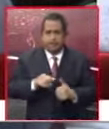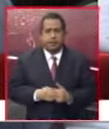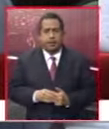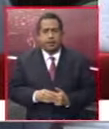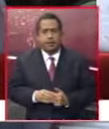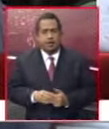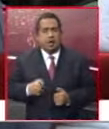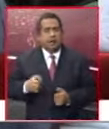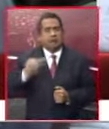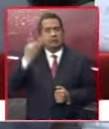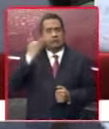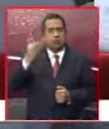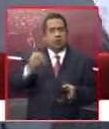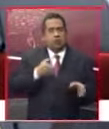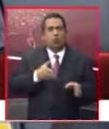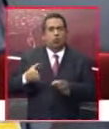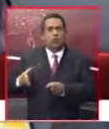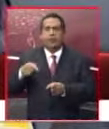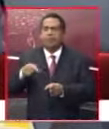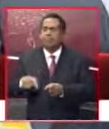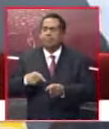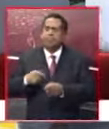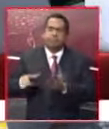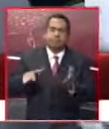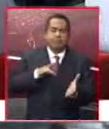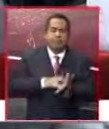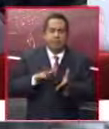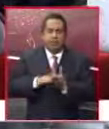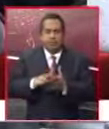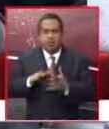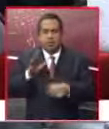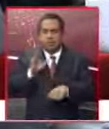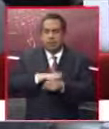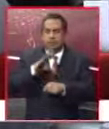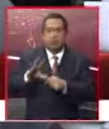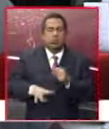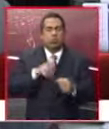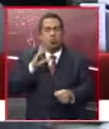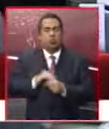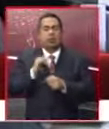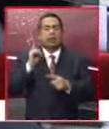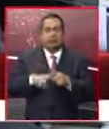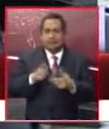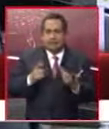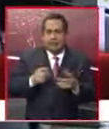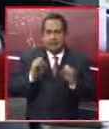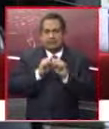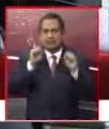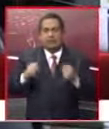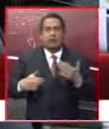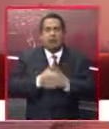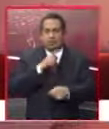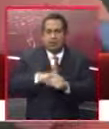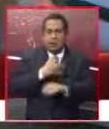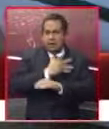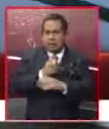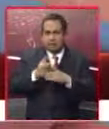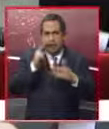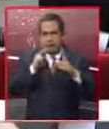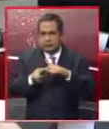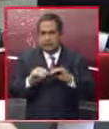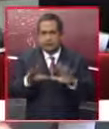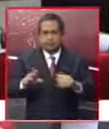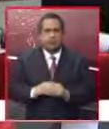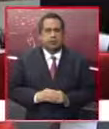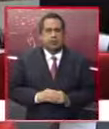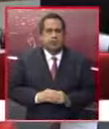este periodo vamos a impulsar que se complete lo que es el Sistema Nacional de Transparencia.